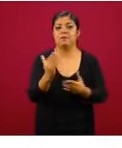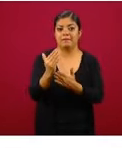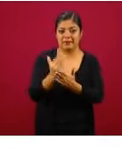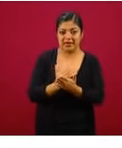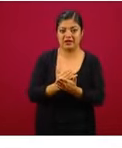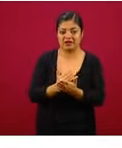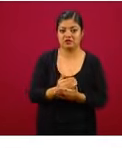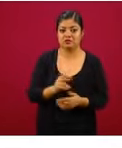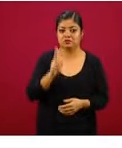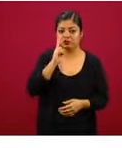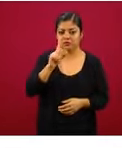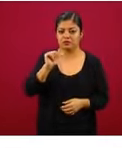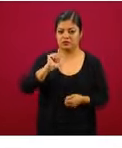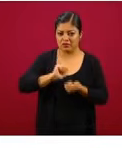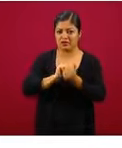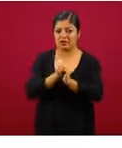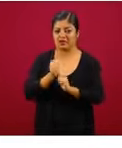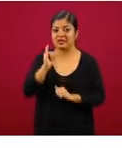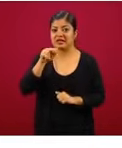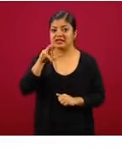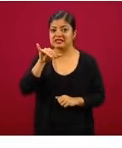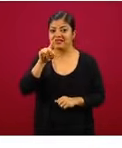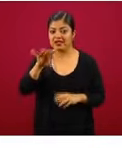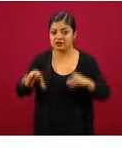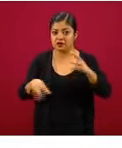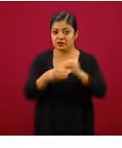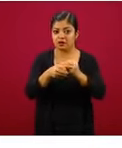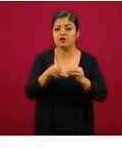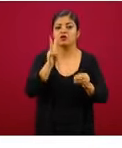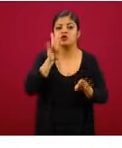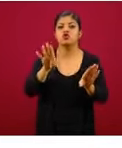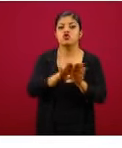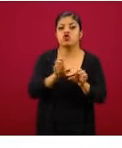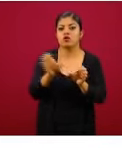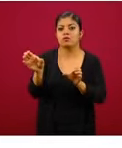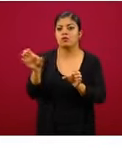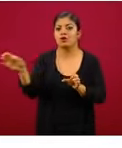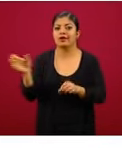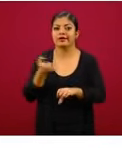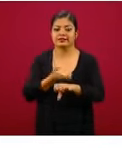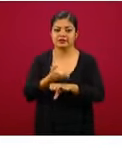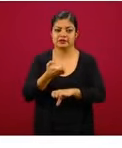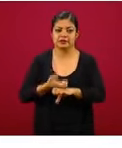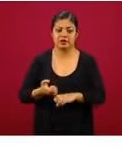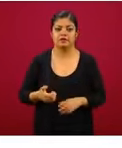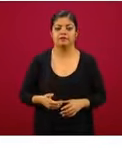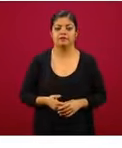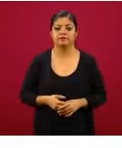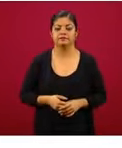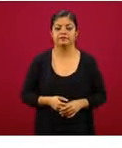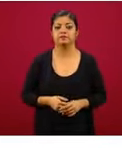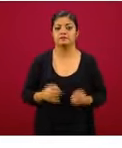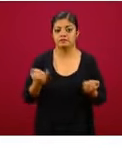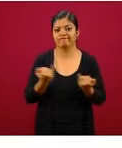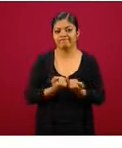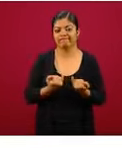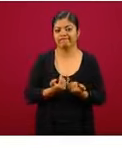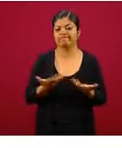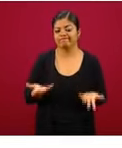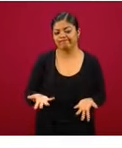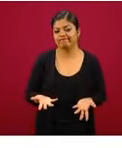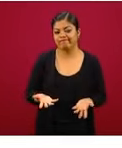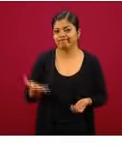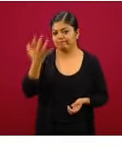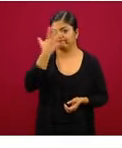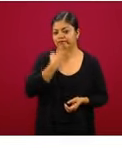veamos las tasas de incidencia acumulada, vamos a ver estos casos cómo se distribuyen por entidad federativa. Así también, y muy lamentablemente,